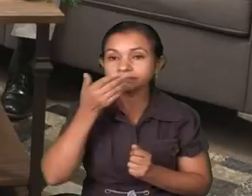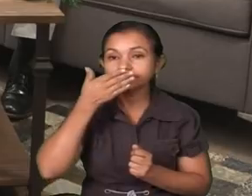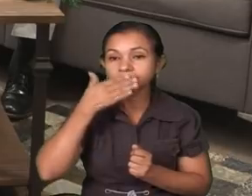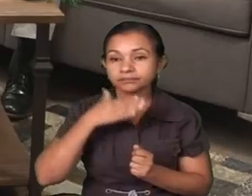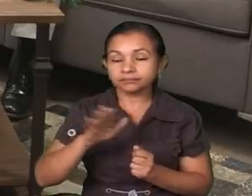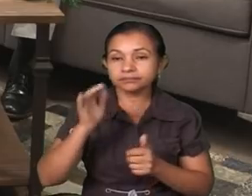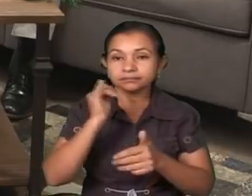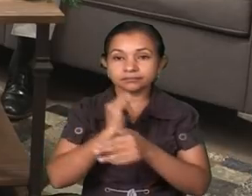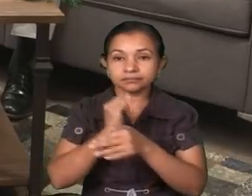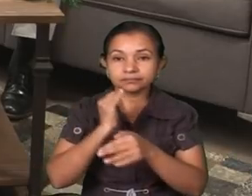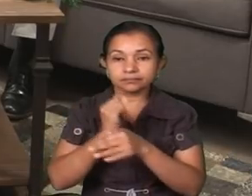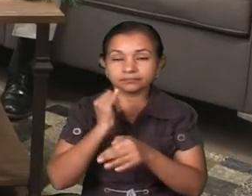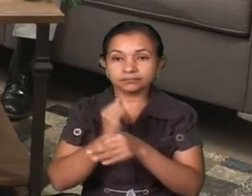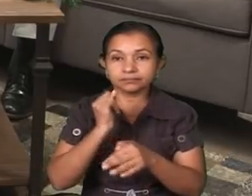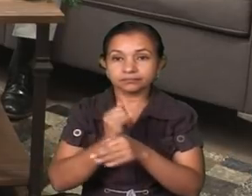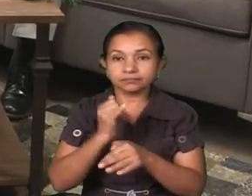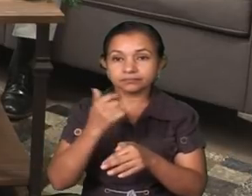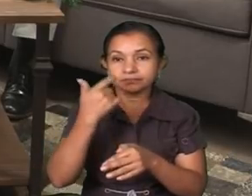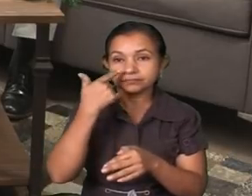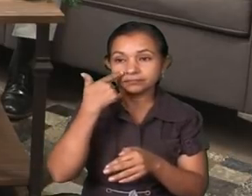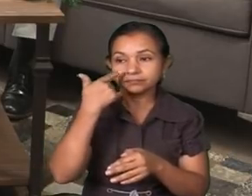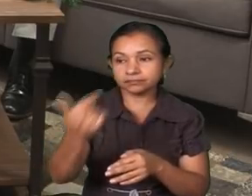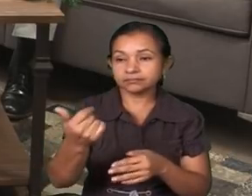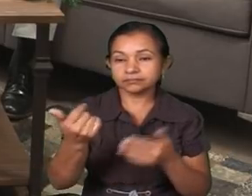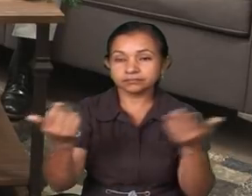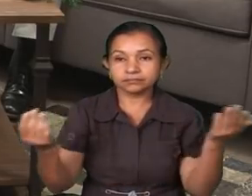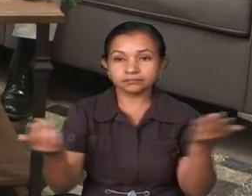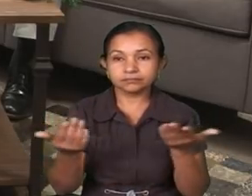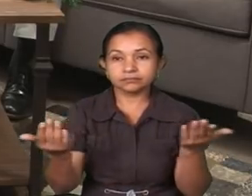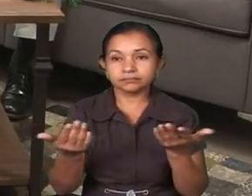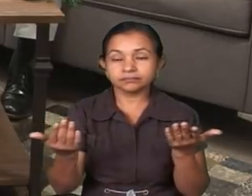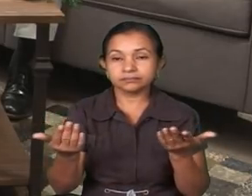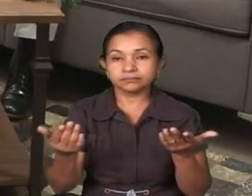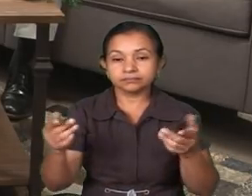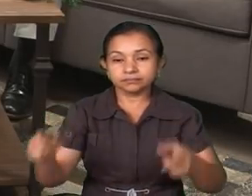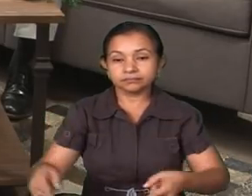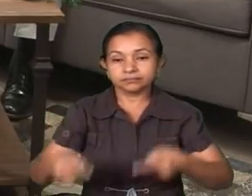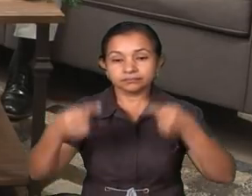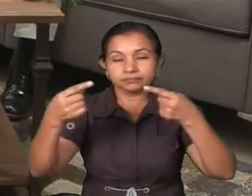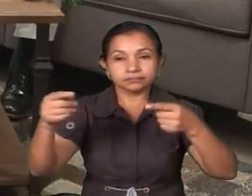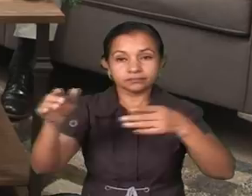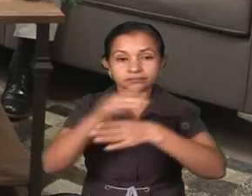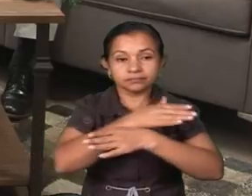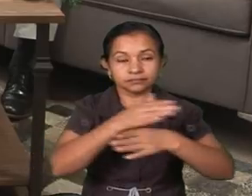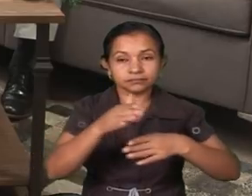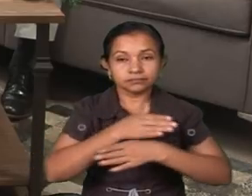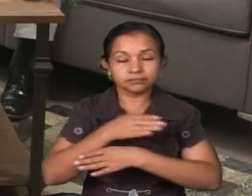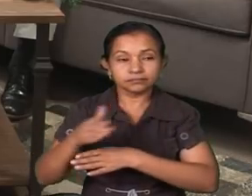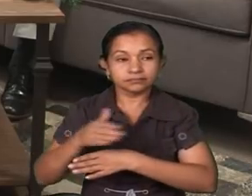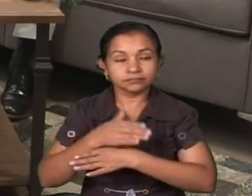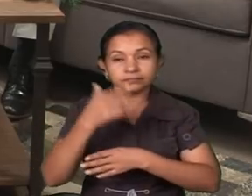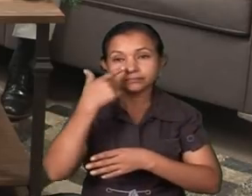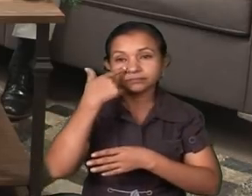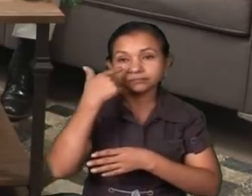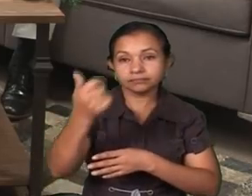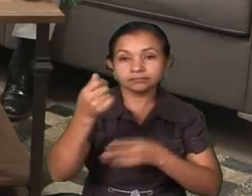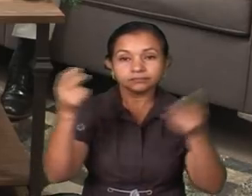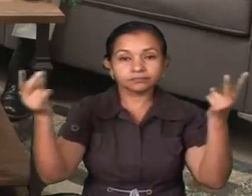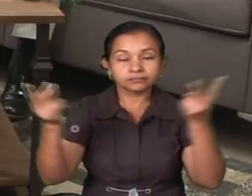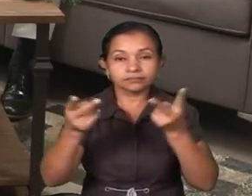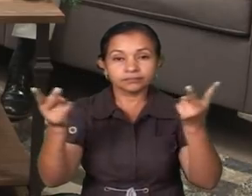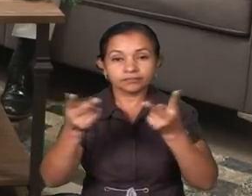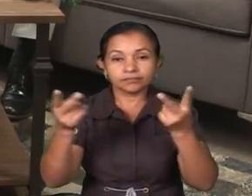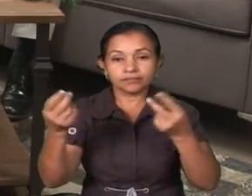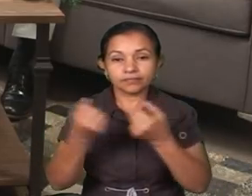mi iglesia, porque yo conocí lo contrario de ellos, porque yo conocí, viví